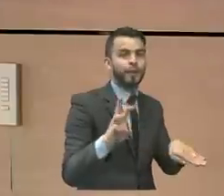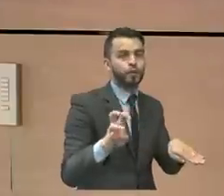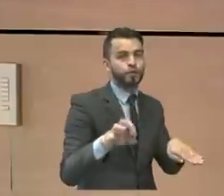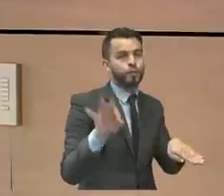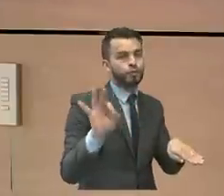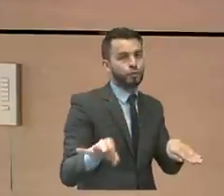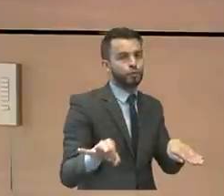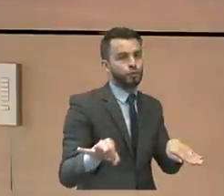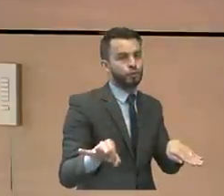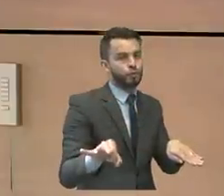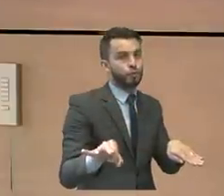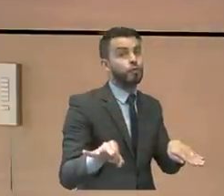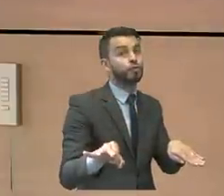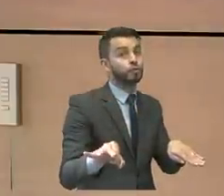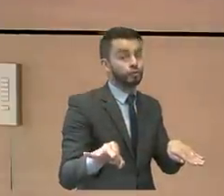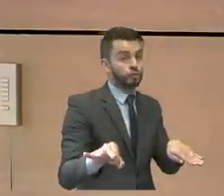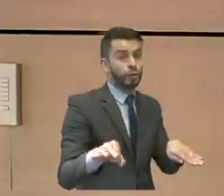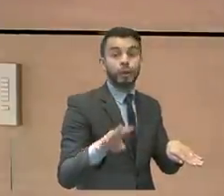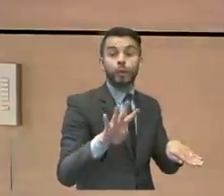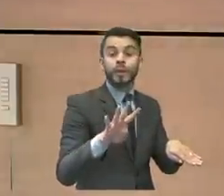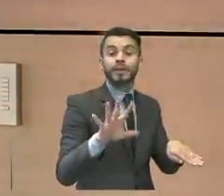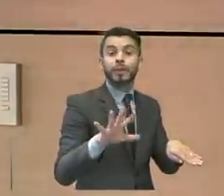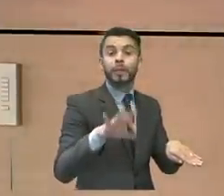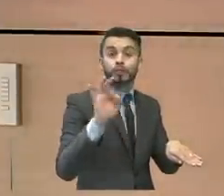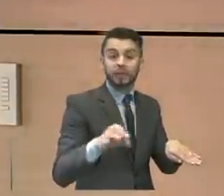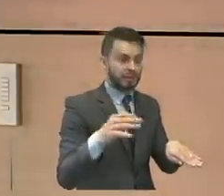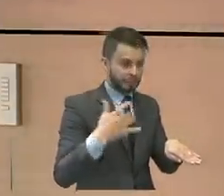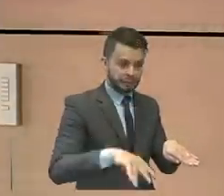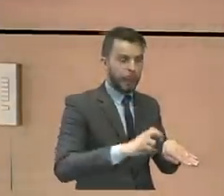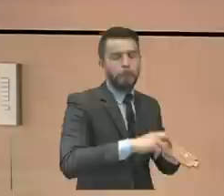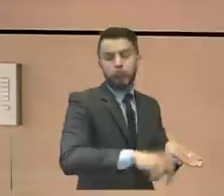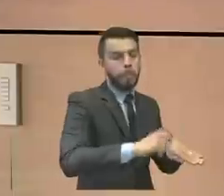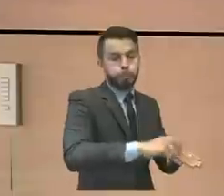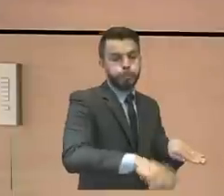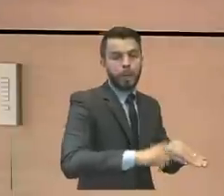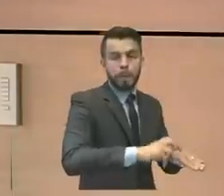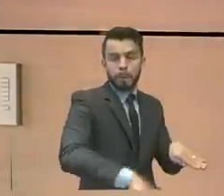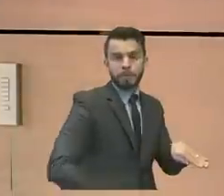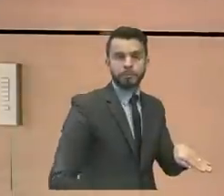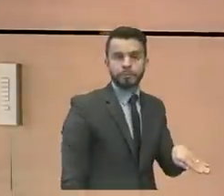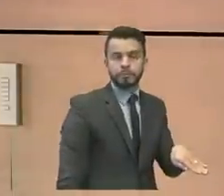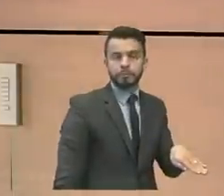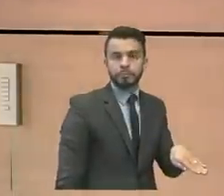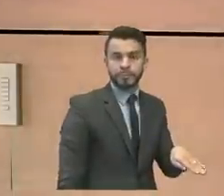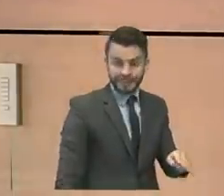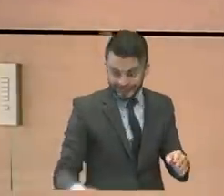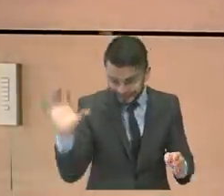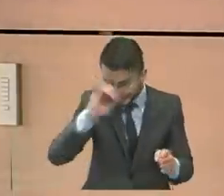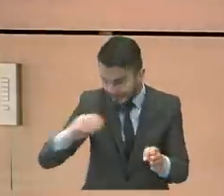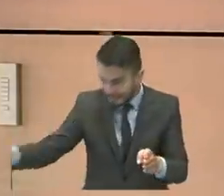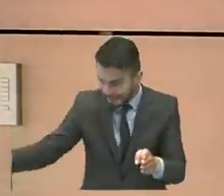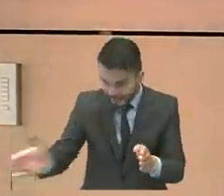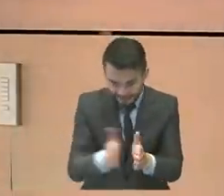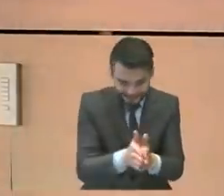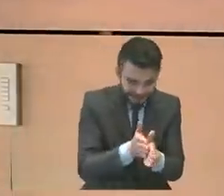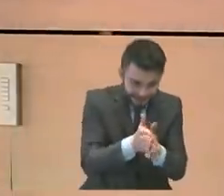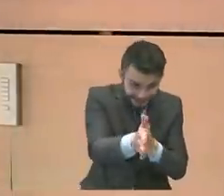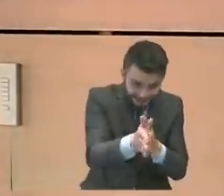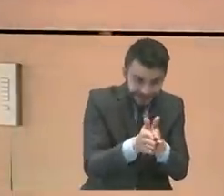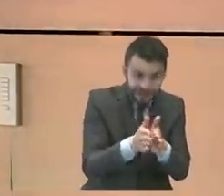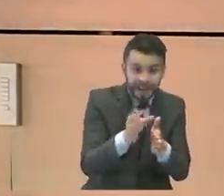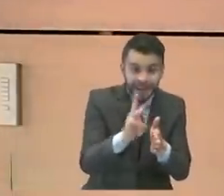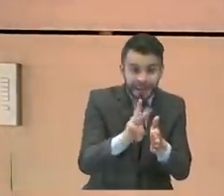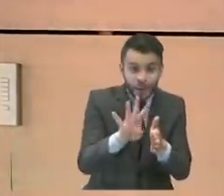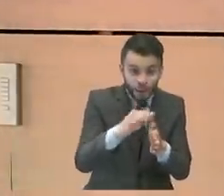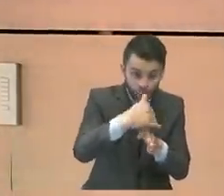más allá, o sea, casi un tercio de los viajes se quedan máximo aquí en la calle 34. Pero cuando llegamos a la